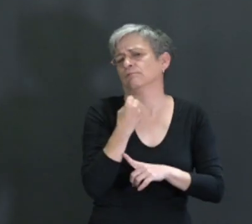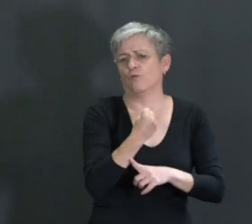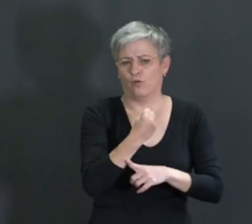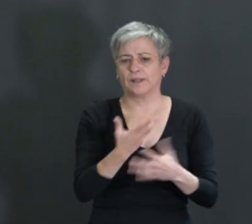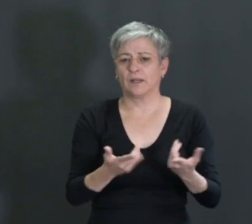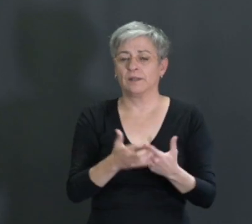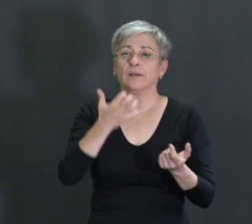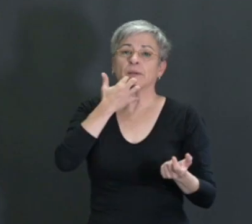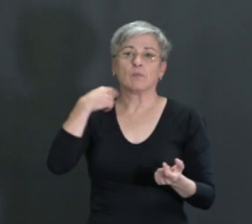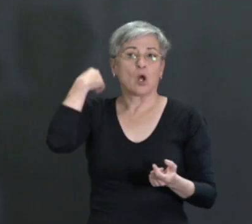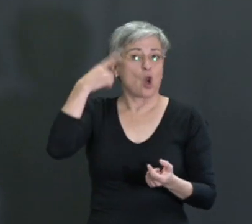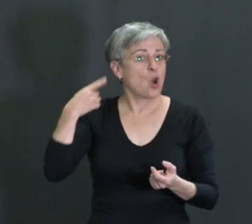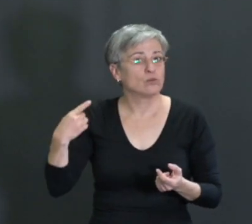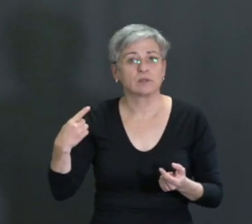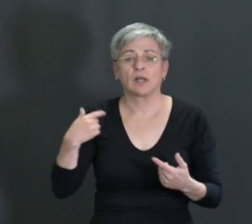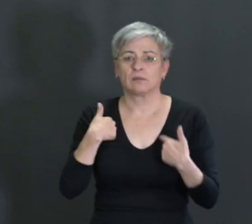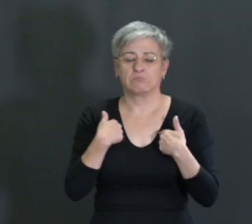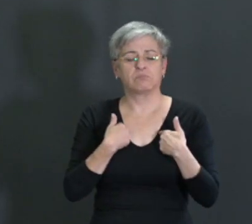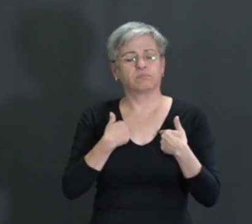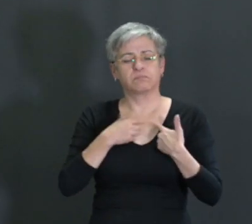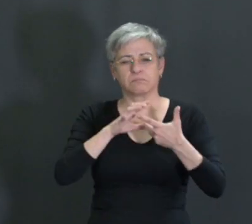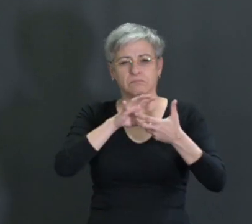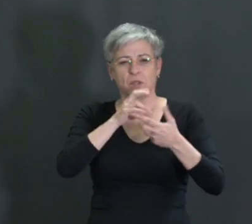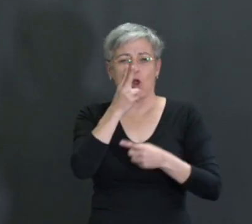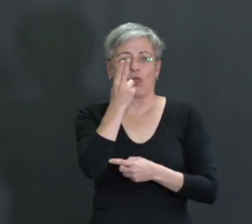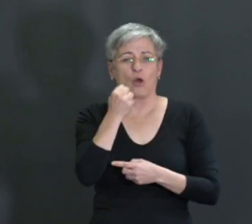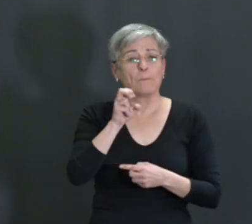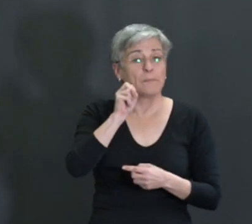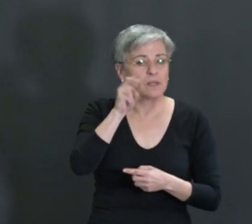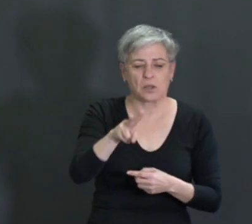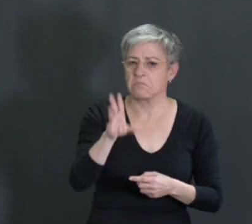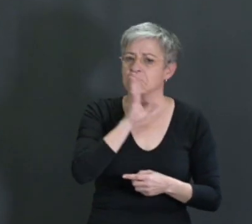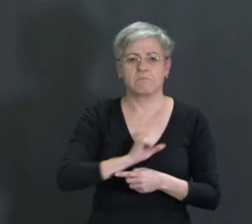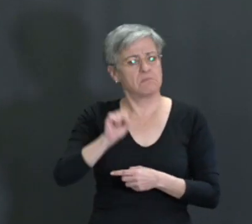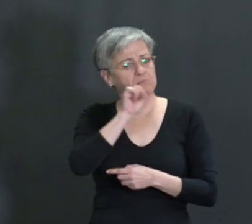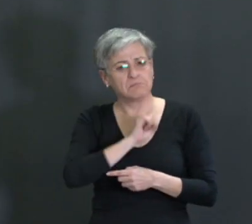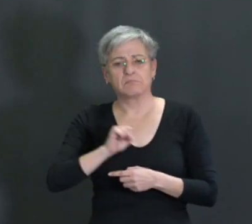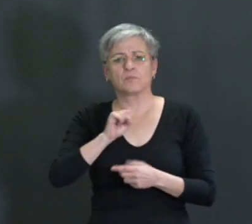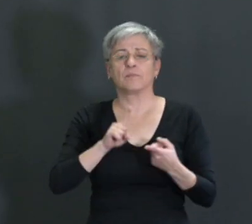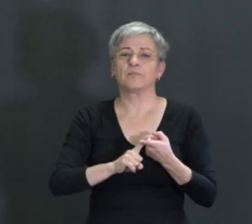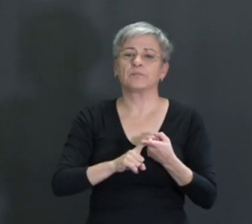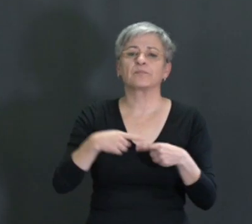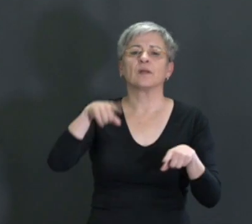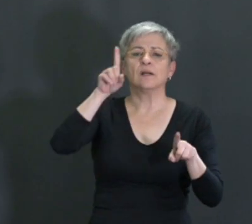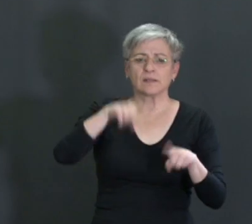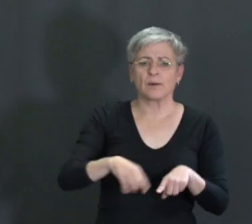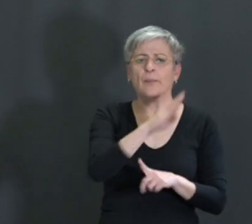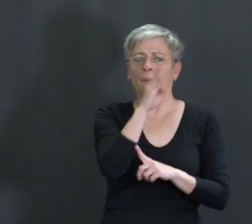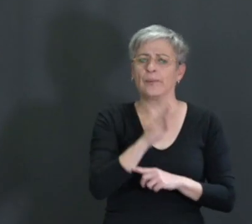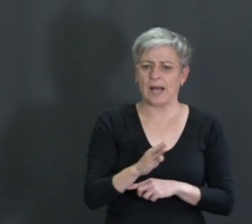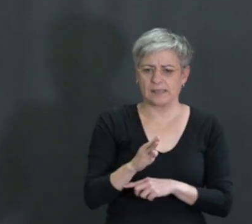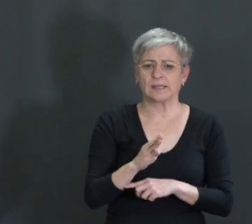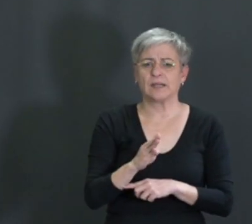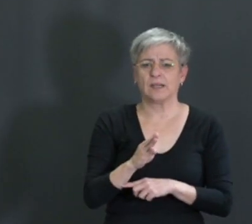Entonces, Londres, para mí fueron unos Juegos en 2012 extraordinarios. Río de Janeiro